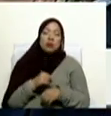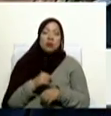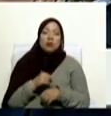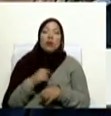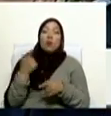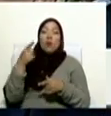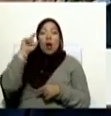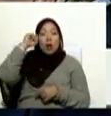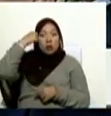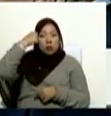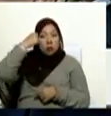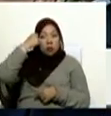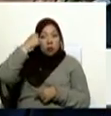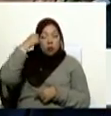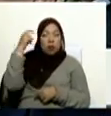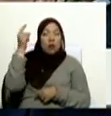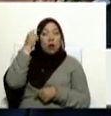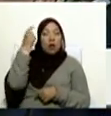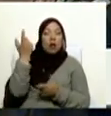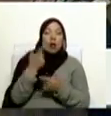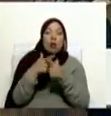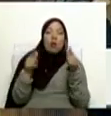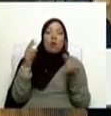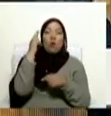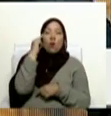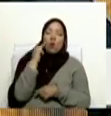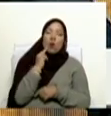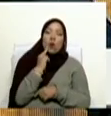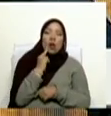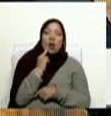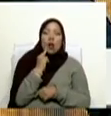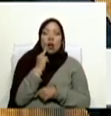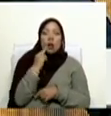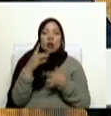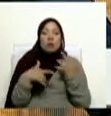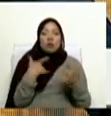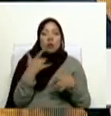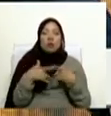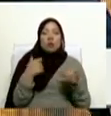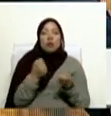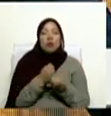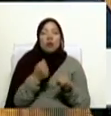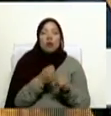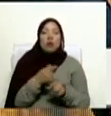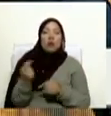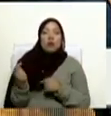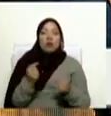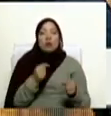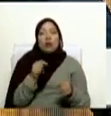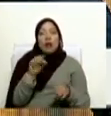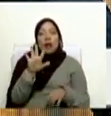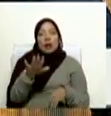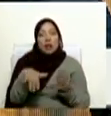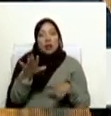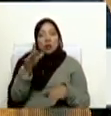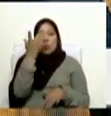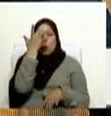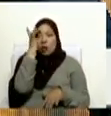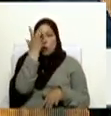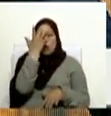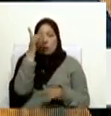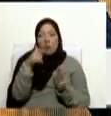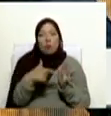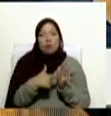recordando las palabras de libertador Simón Bolívar en el discurso de Angostura el 15 de febrero de 1